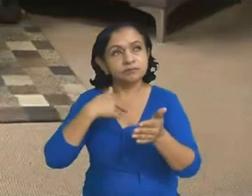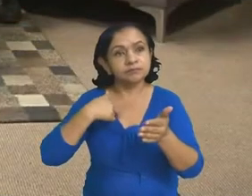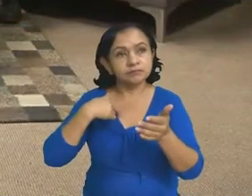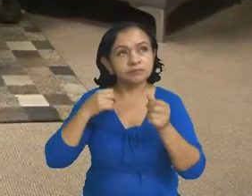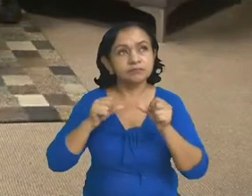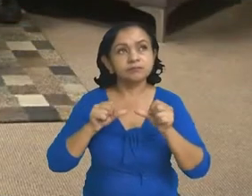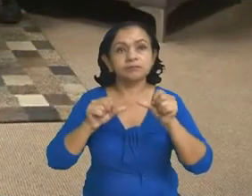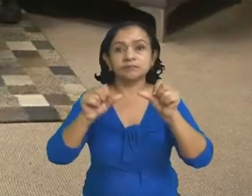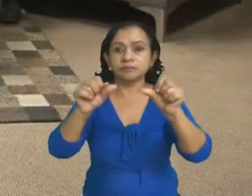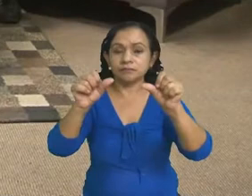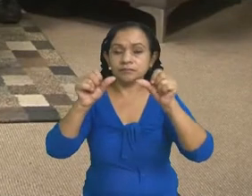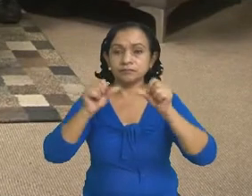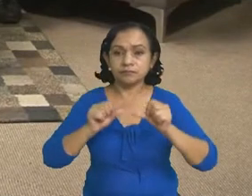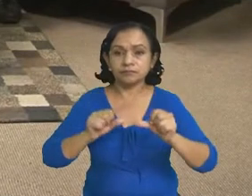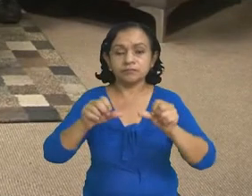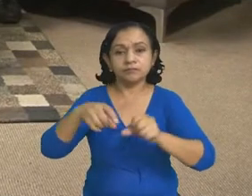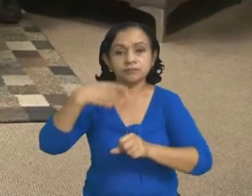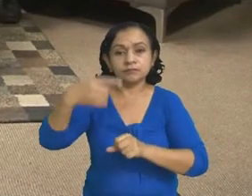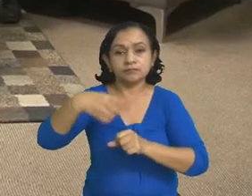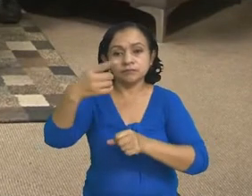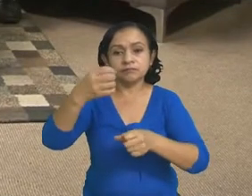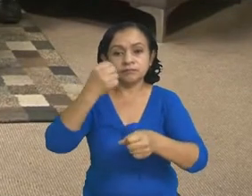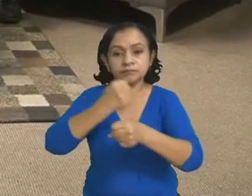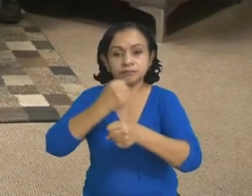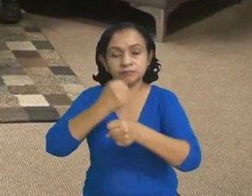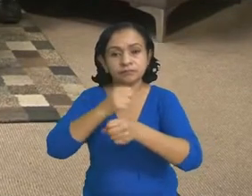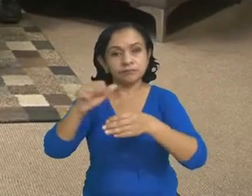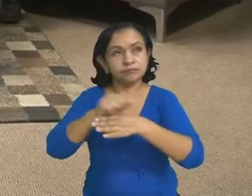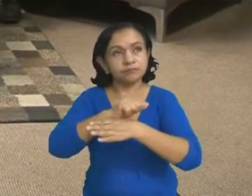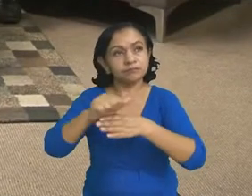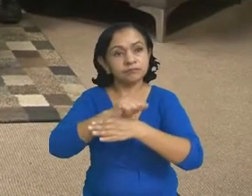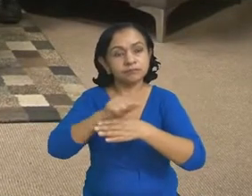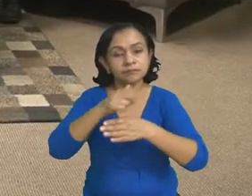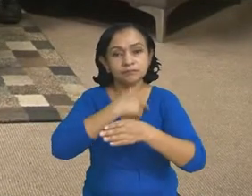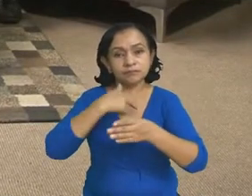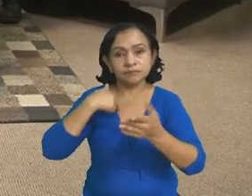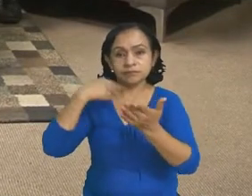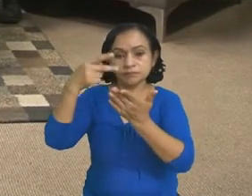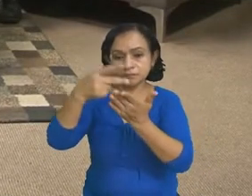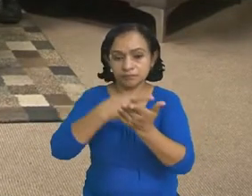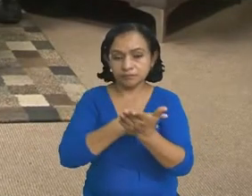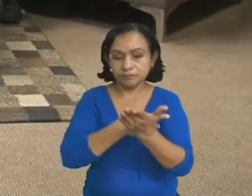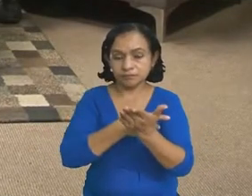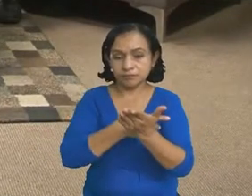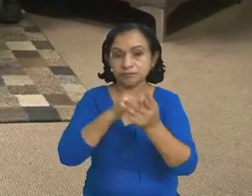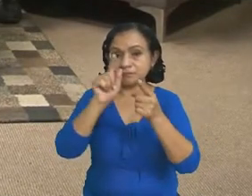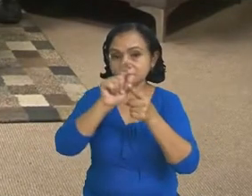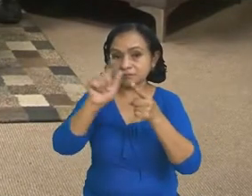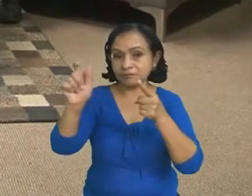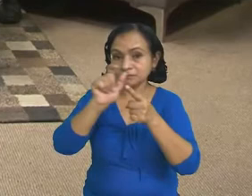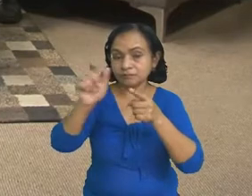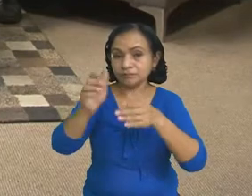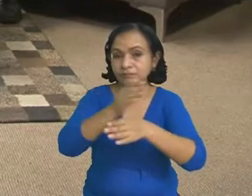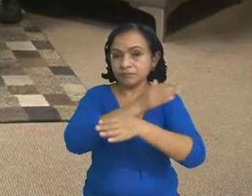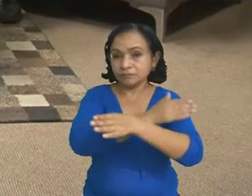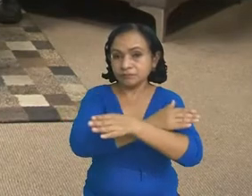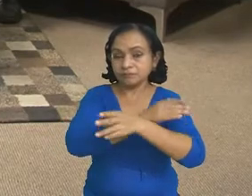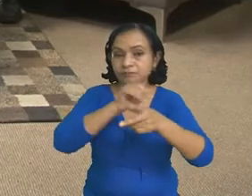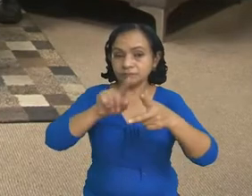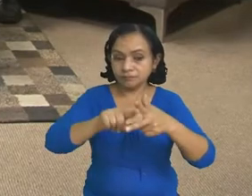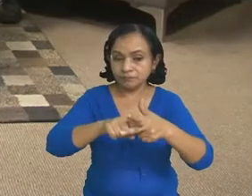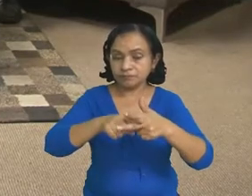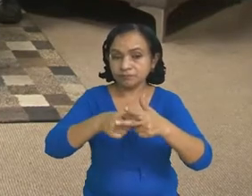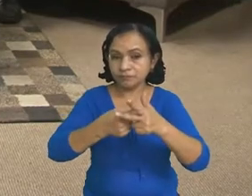es un flujo que va día a día, rápido, pues, o sea, sí. Para construir un proyecto te toma varios meses, ¿verdad? Entonces, okay. Para que vaya entrando uno